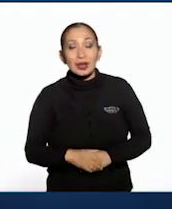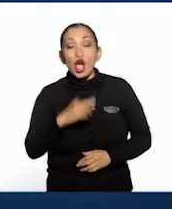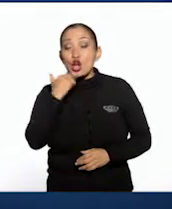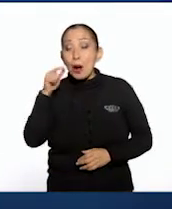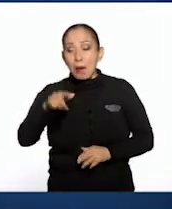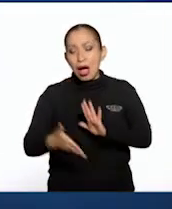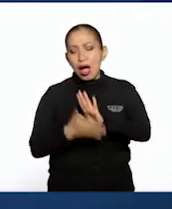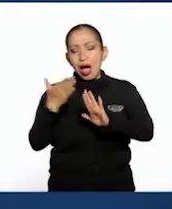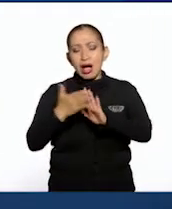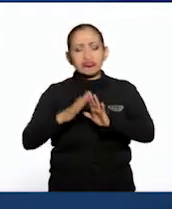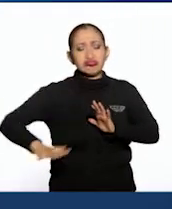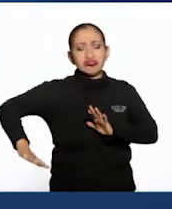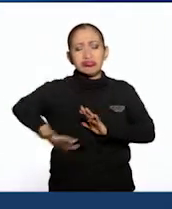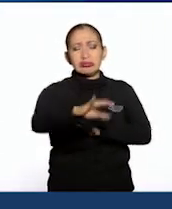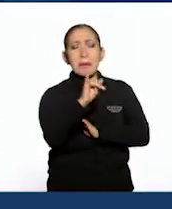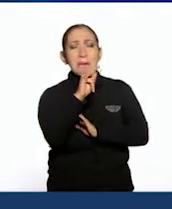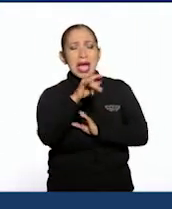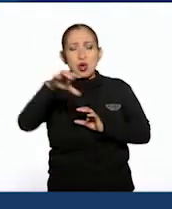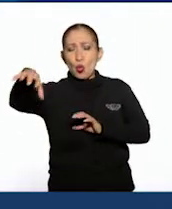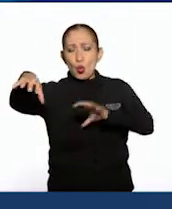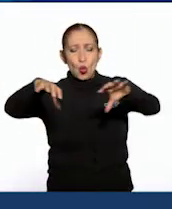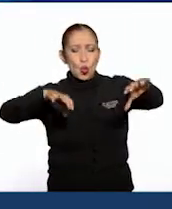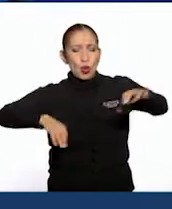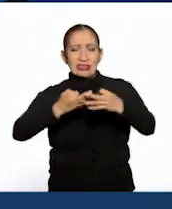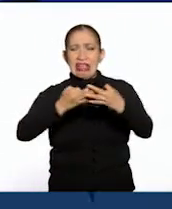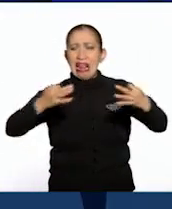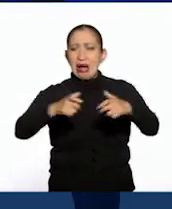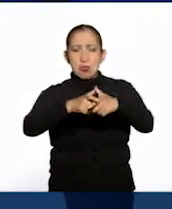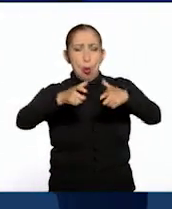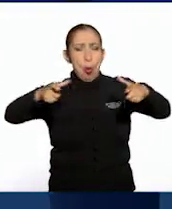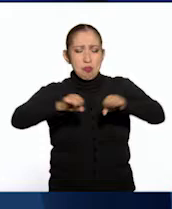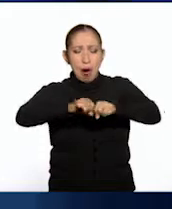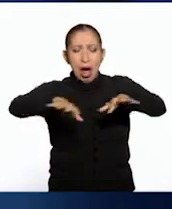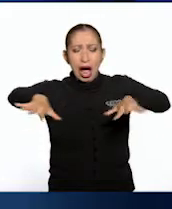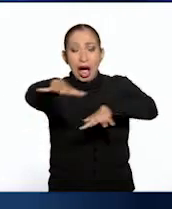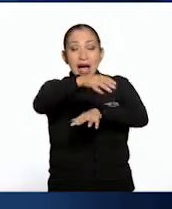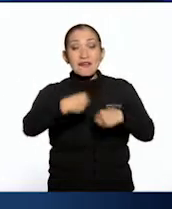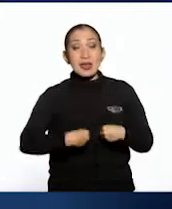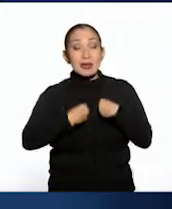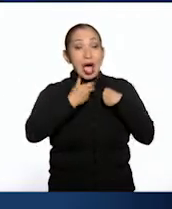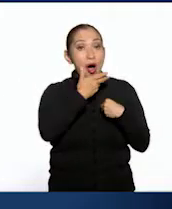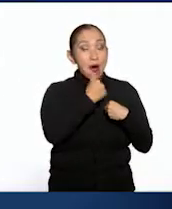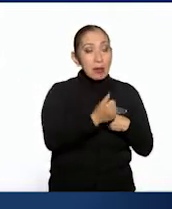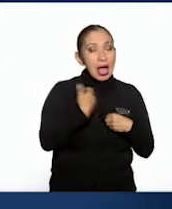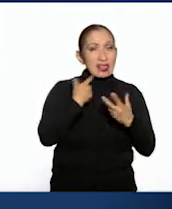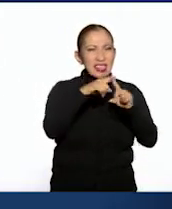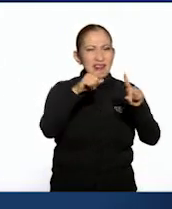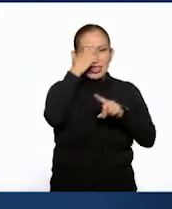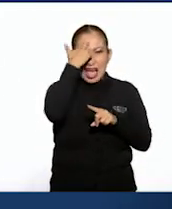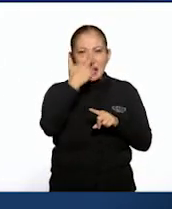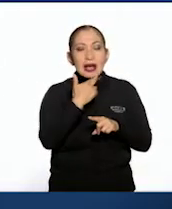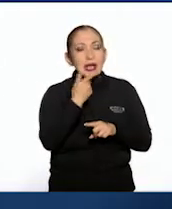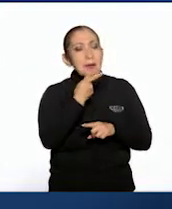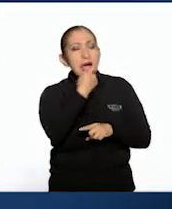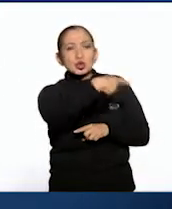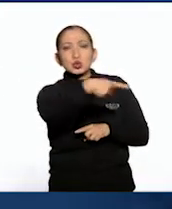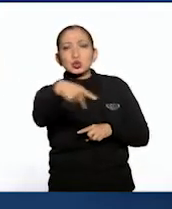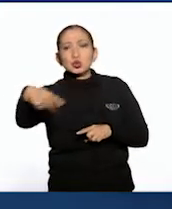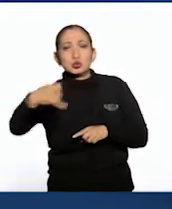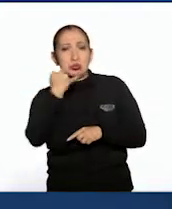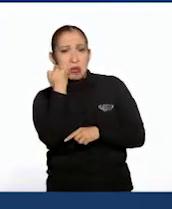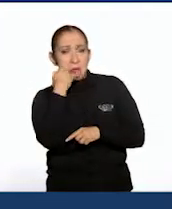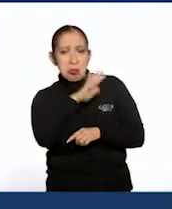Roma construyó un imperio que abarcó grandes extensiones de tierra, donde vivían hombres de razas diversas que hablaban